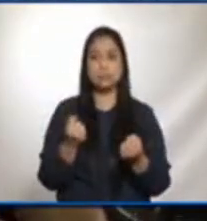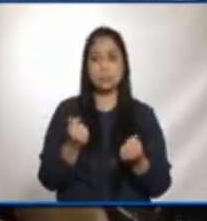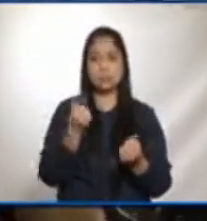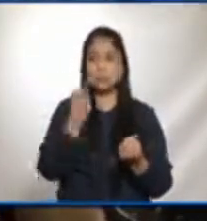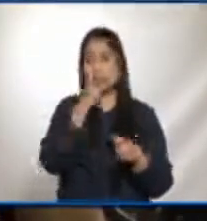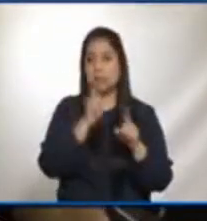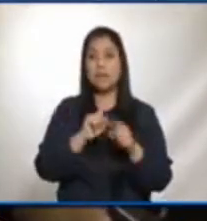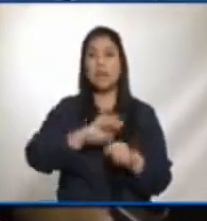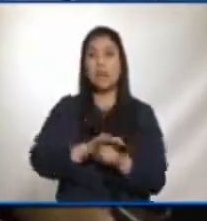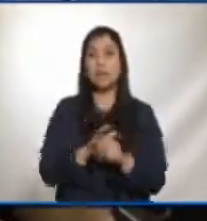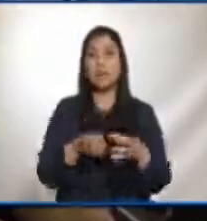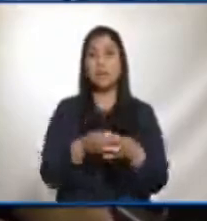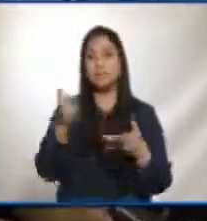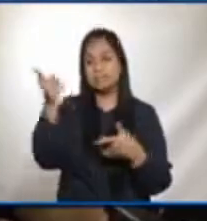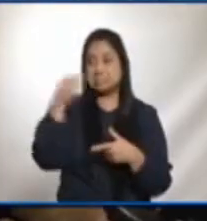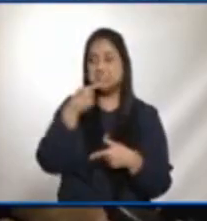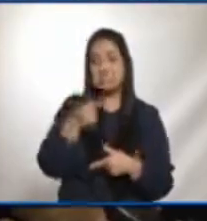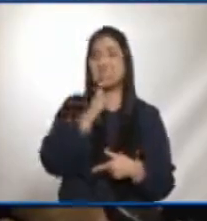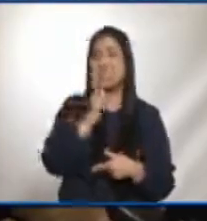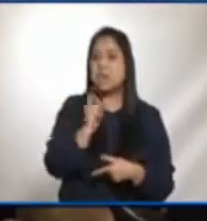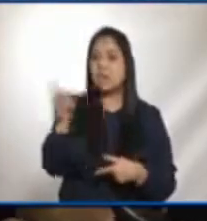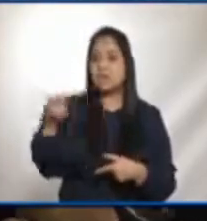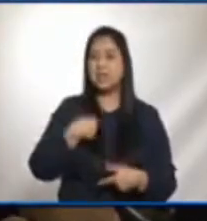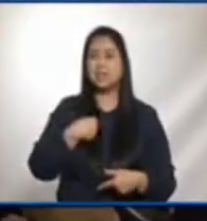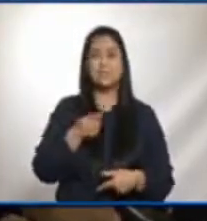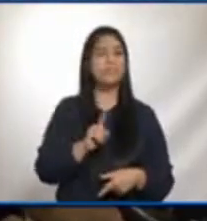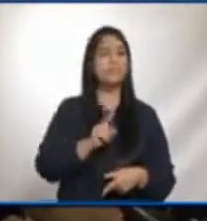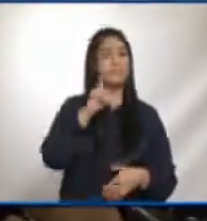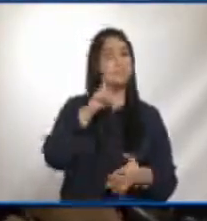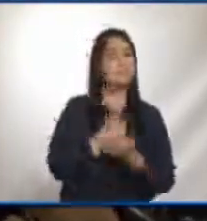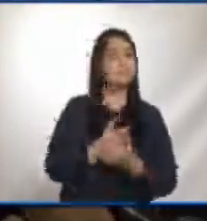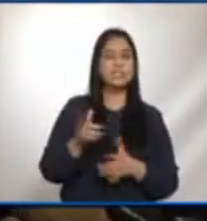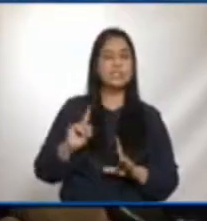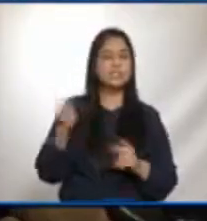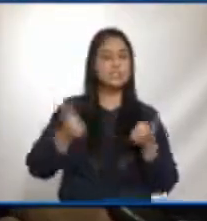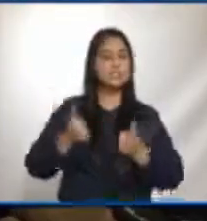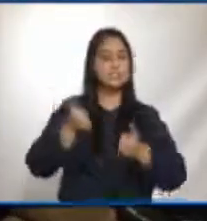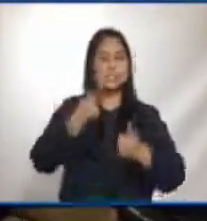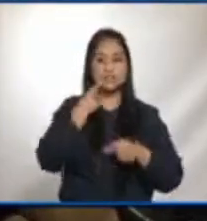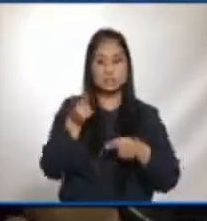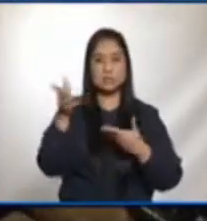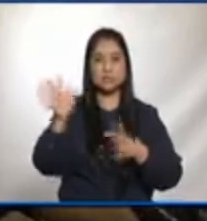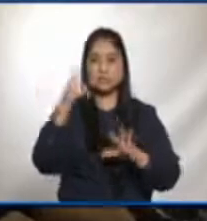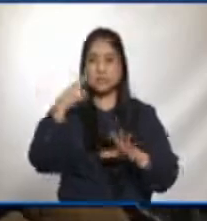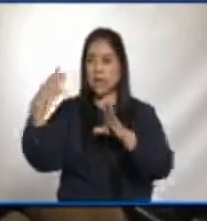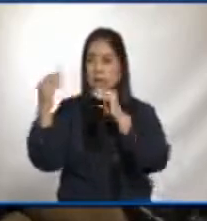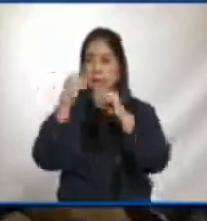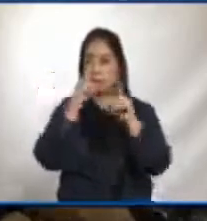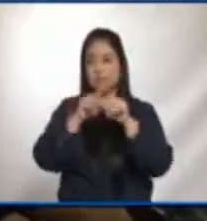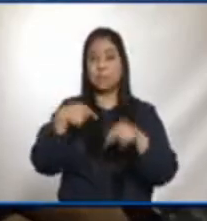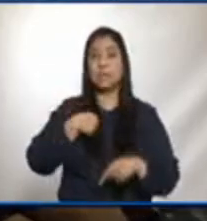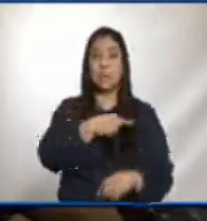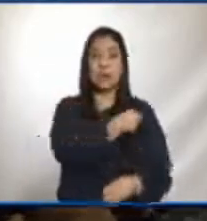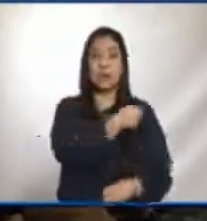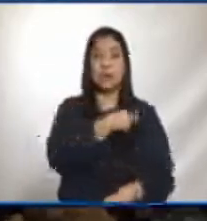Coprecovid insistían en ese mecanismo. Yo sigo no creyendo en ese mecanismo. Tuve ayer una conversación con el encargado de la OPS